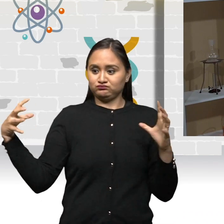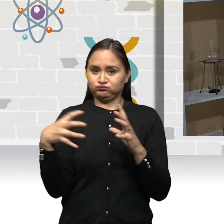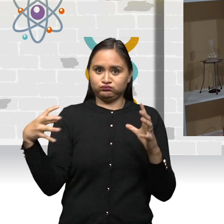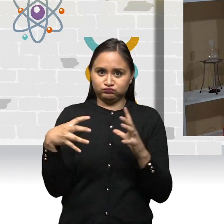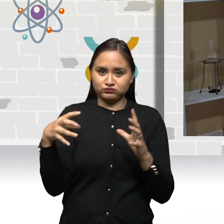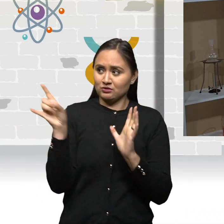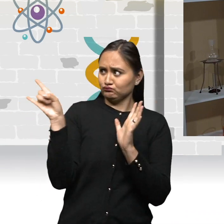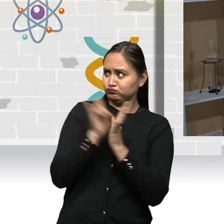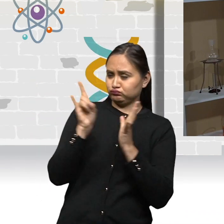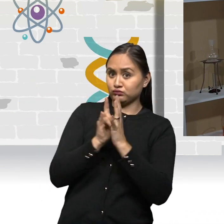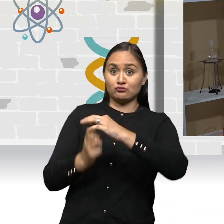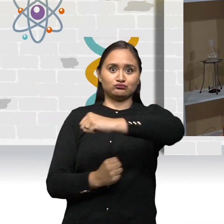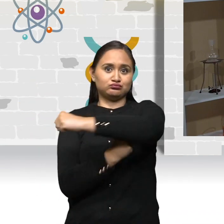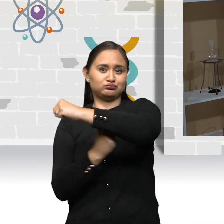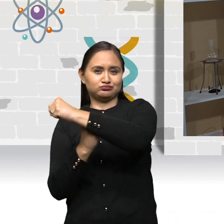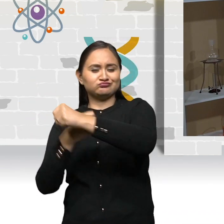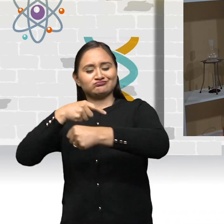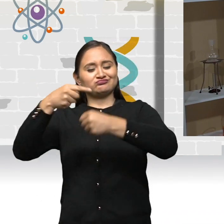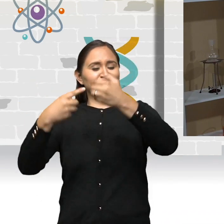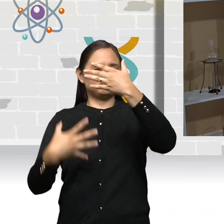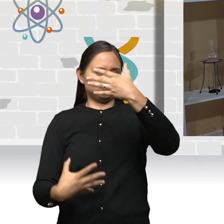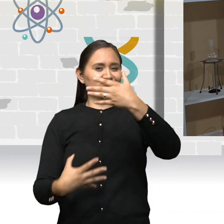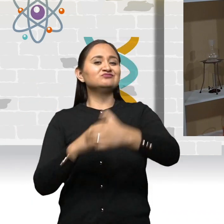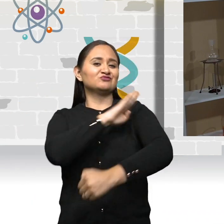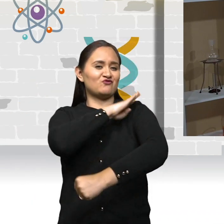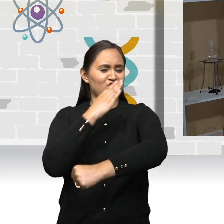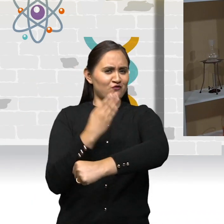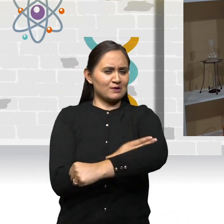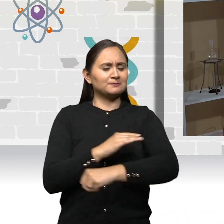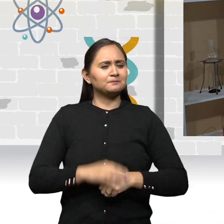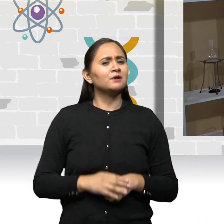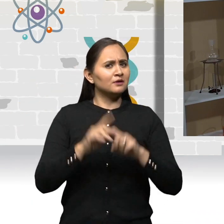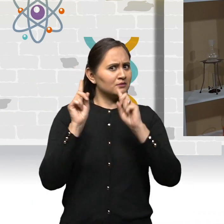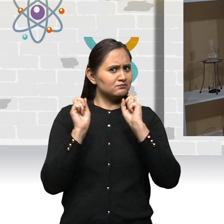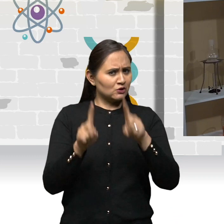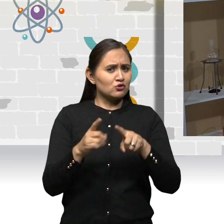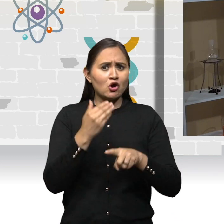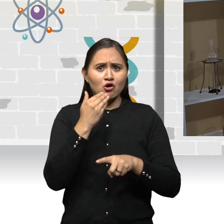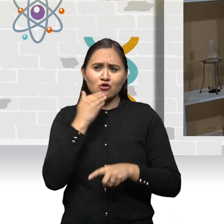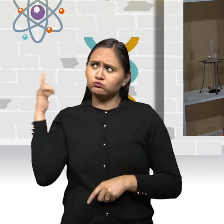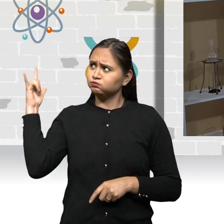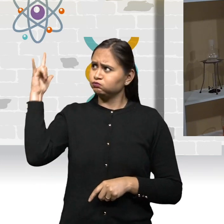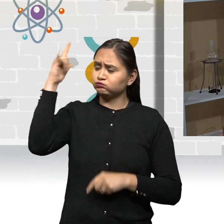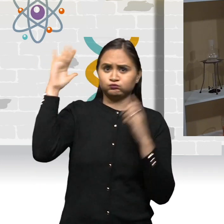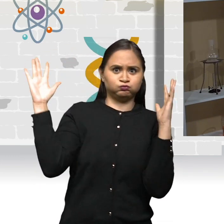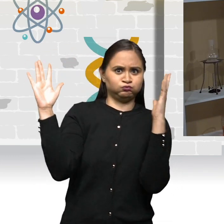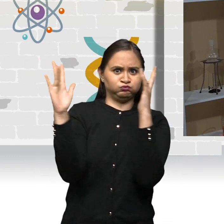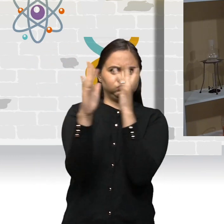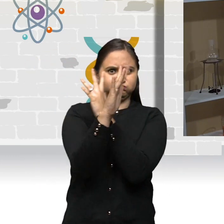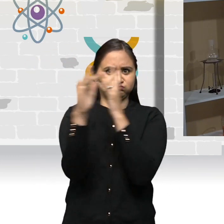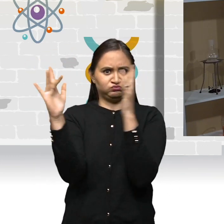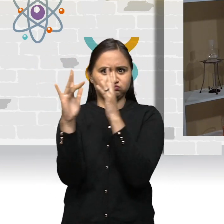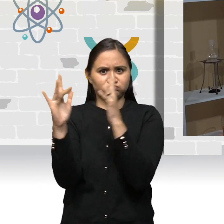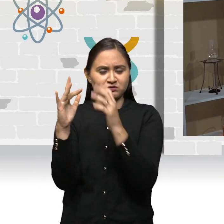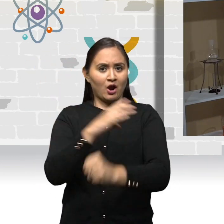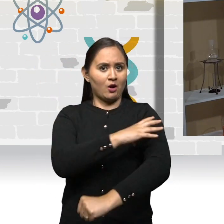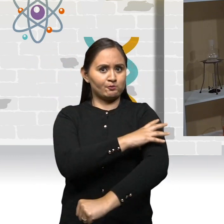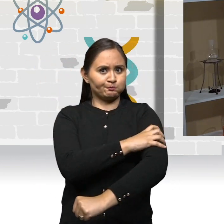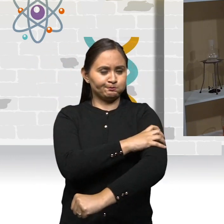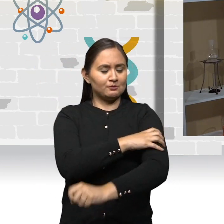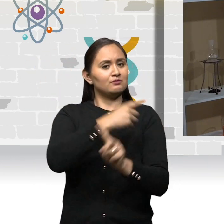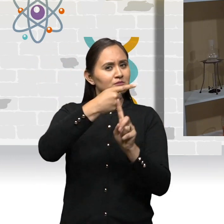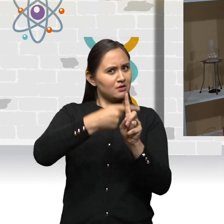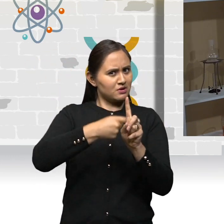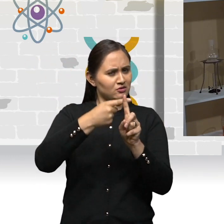avión, como la resistencia, la tracción, la sustentación, entre otras. Pero, ¿cómo varía la densidad del aire en